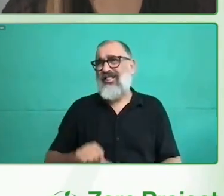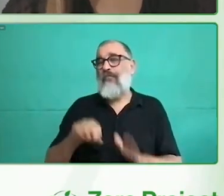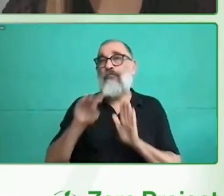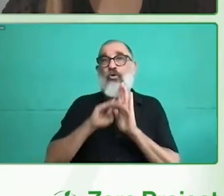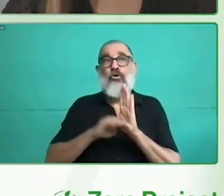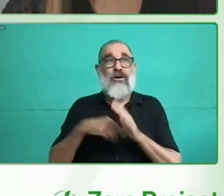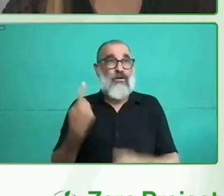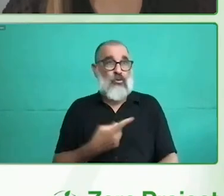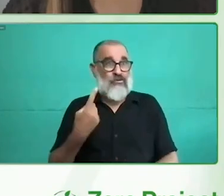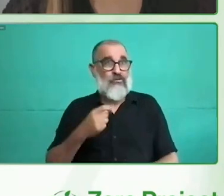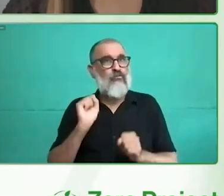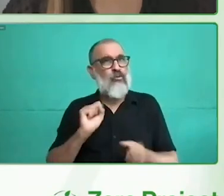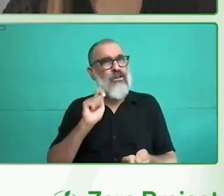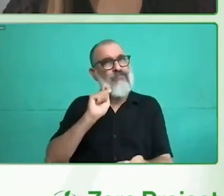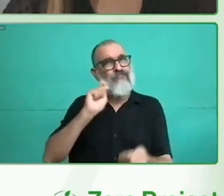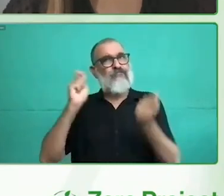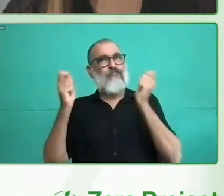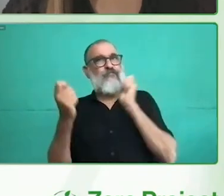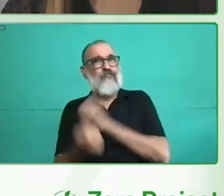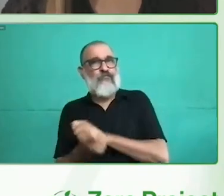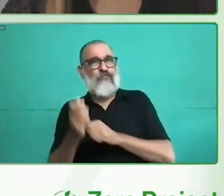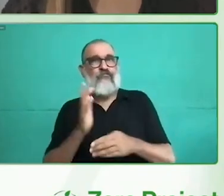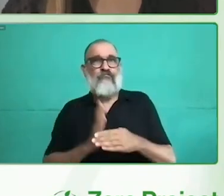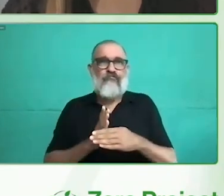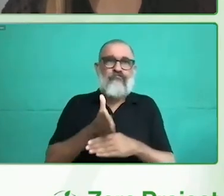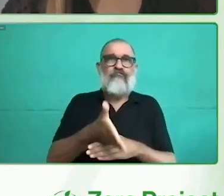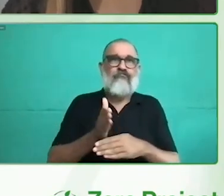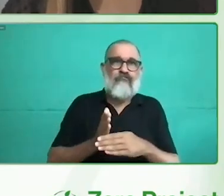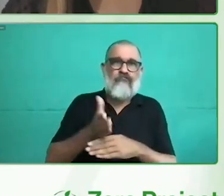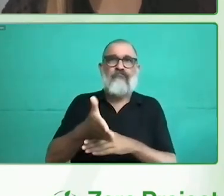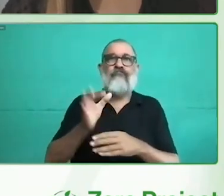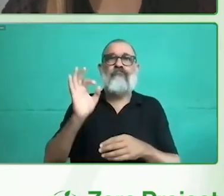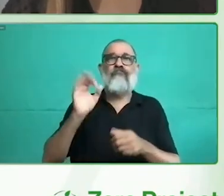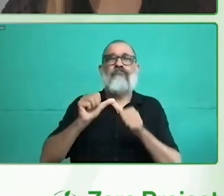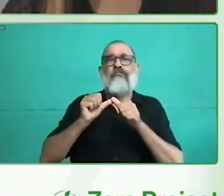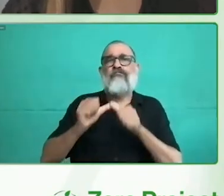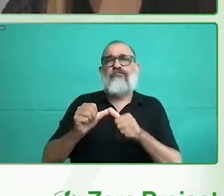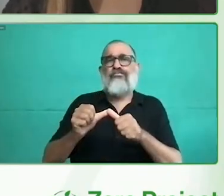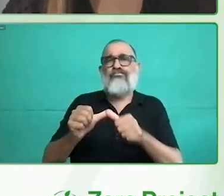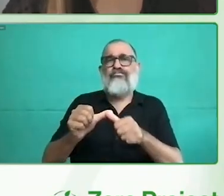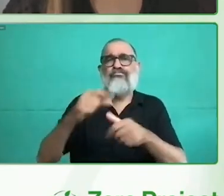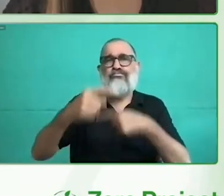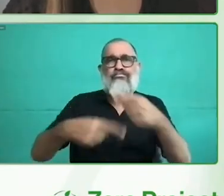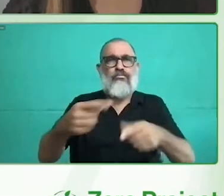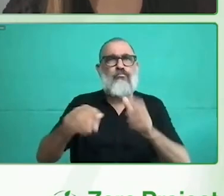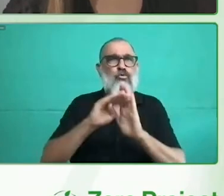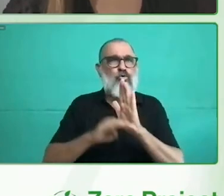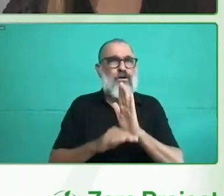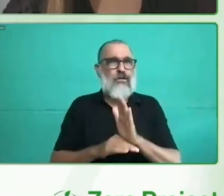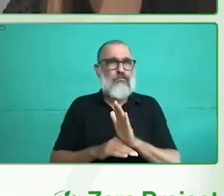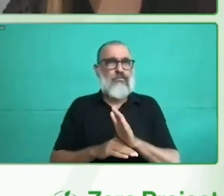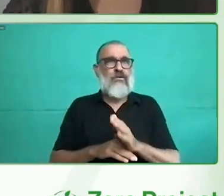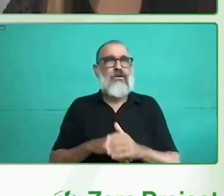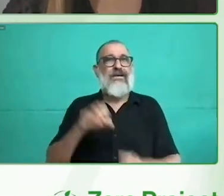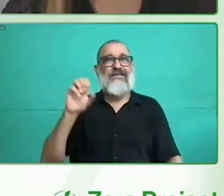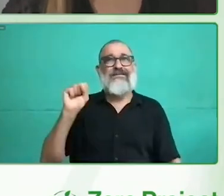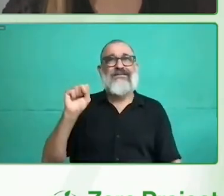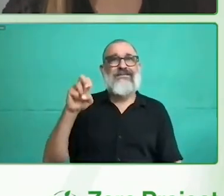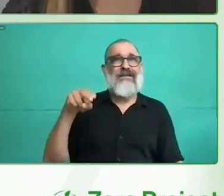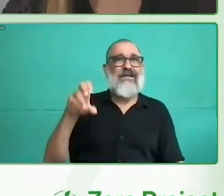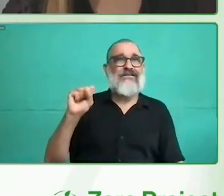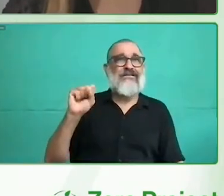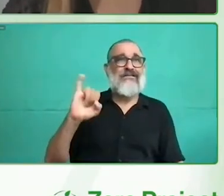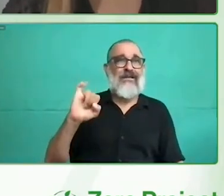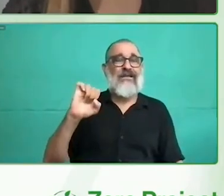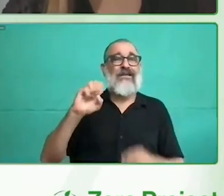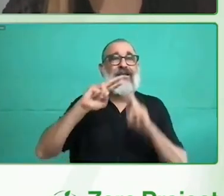de transporte para los jóvenes que ha contribuido mucho a disminuir las deserciones y